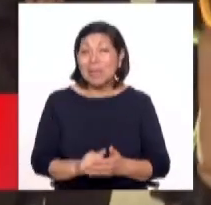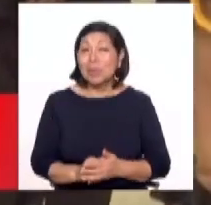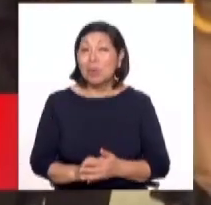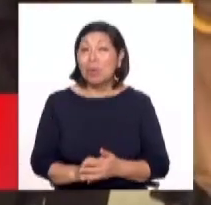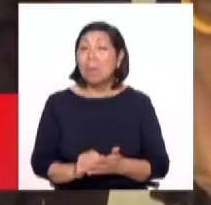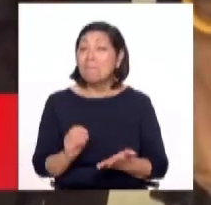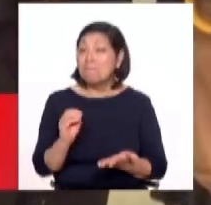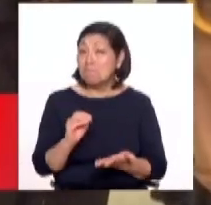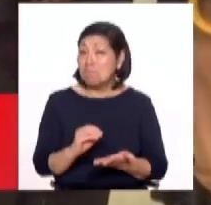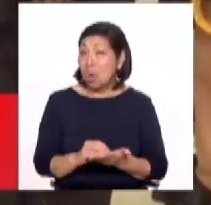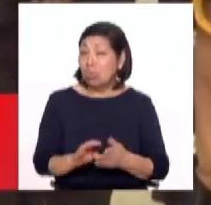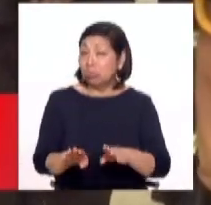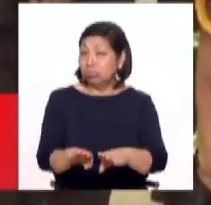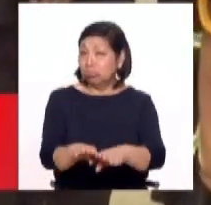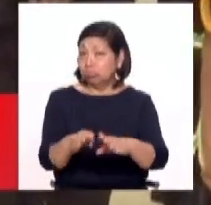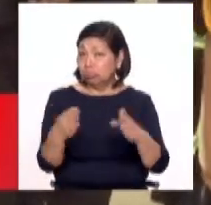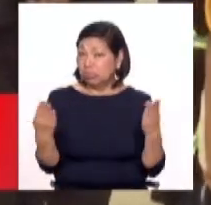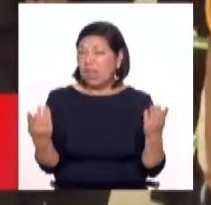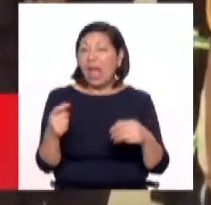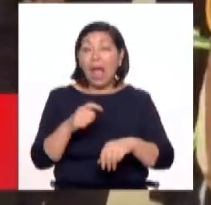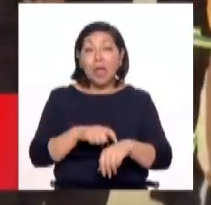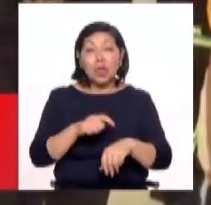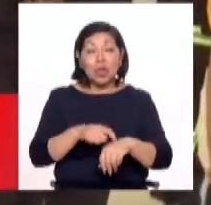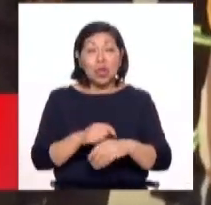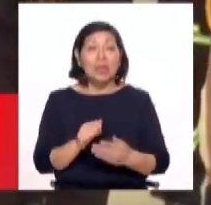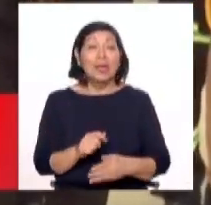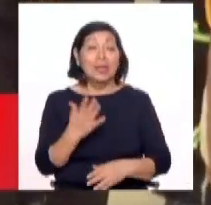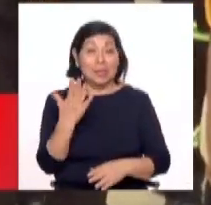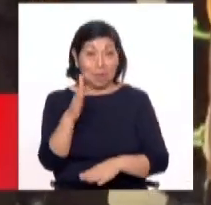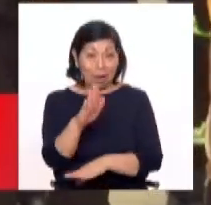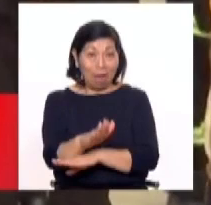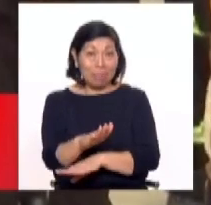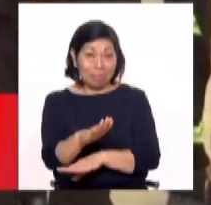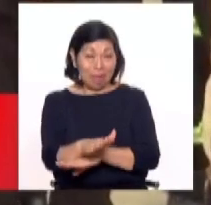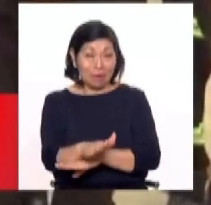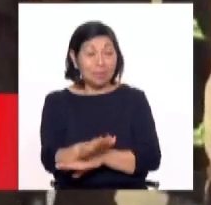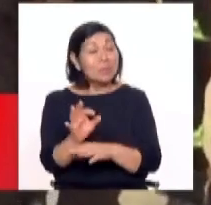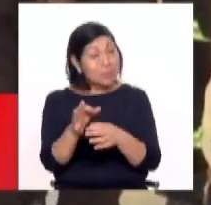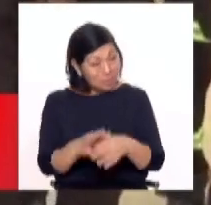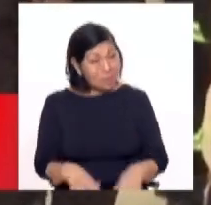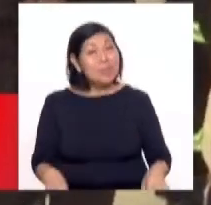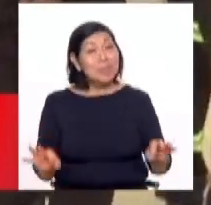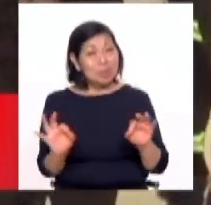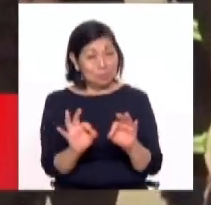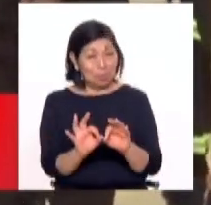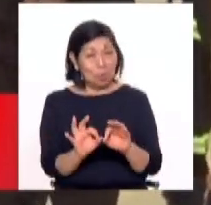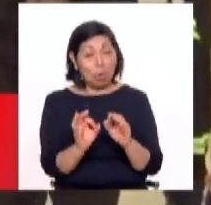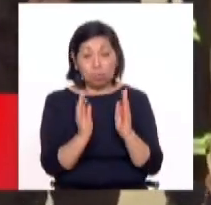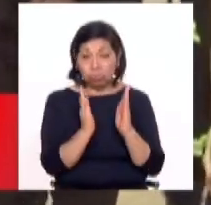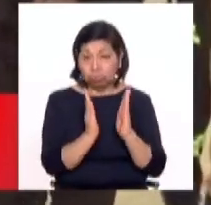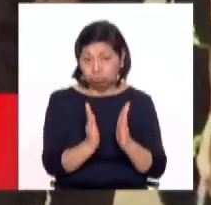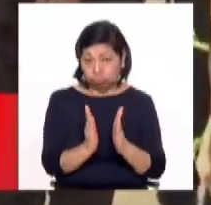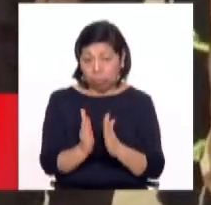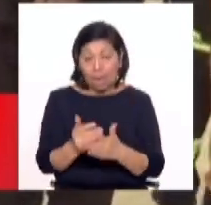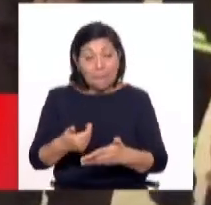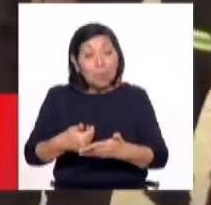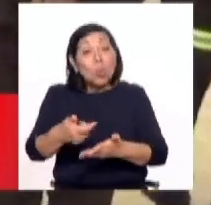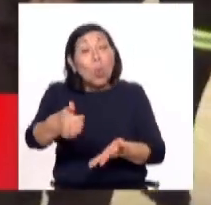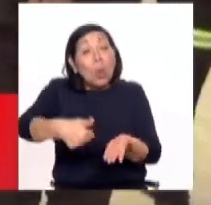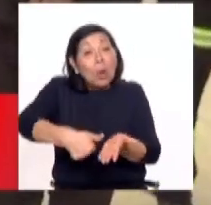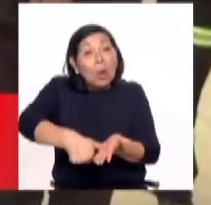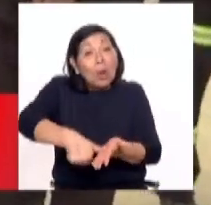una vez más, las puertas del estadio se van a abrir desde las 5 de la tarde y es importante que todos portemos nuestro